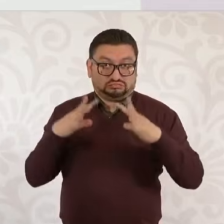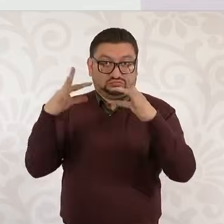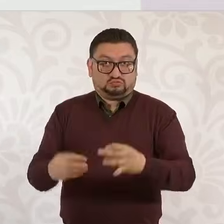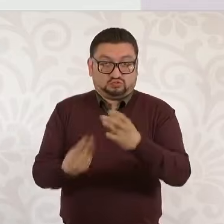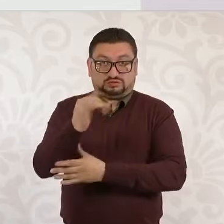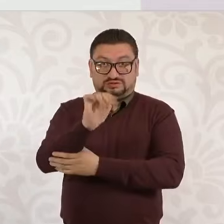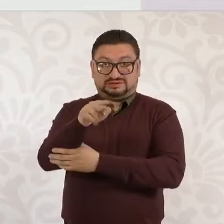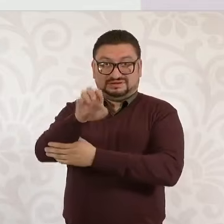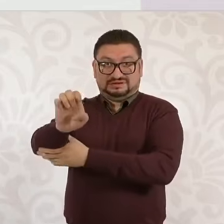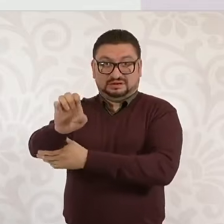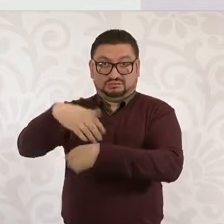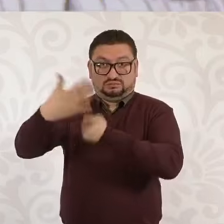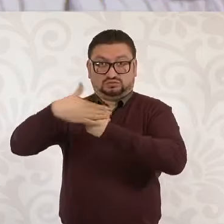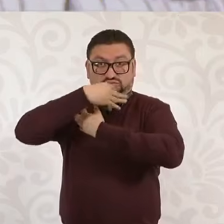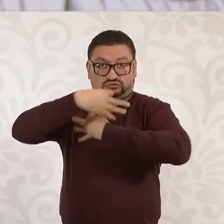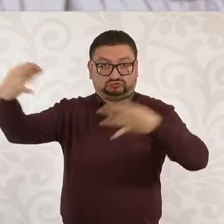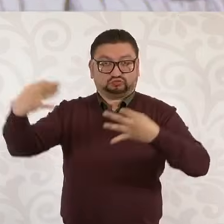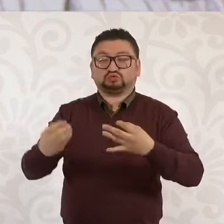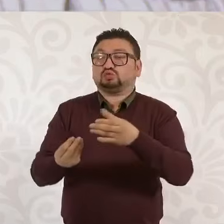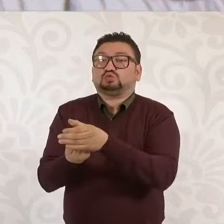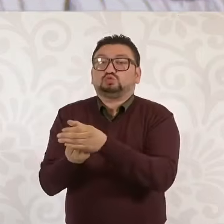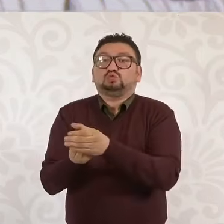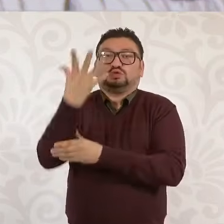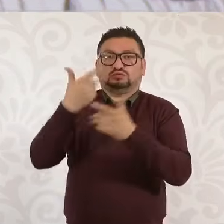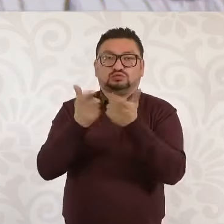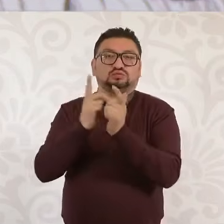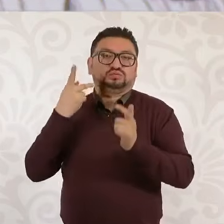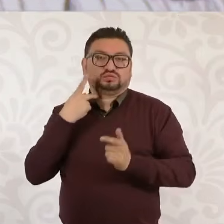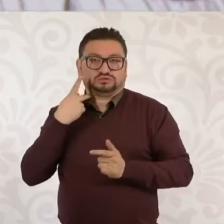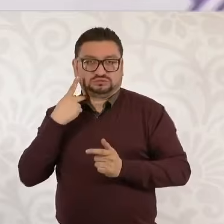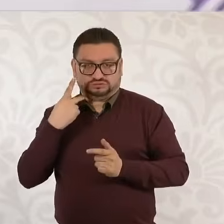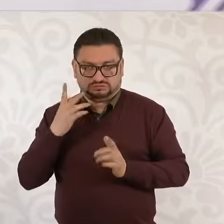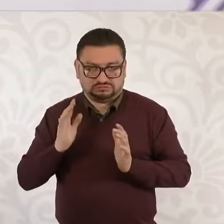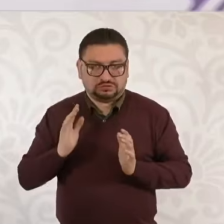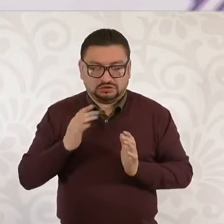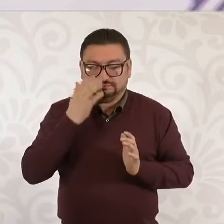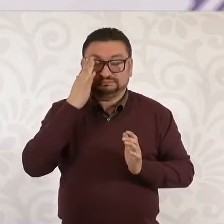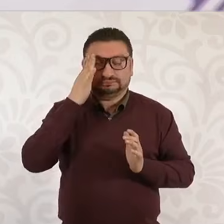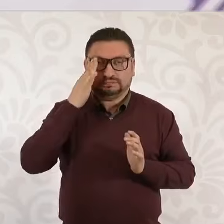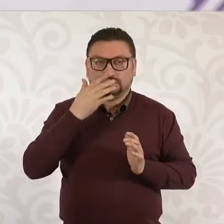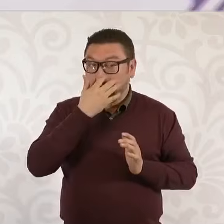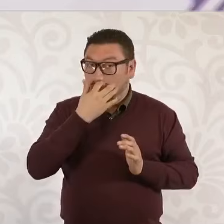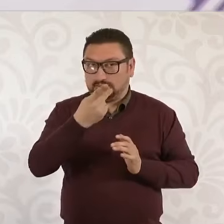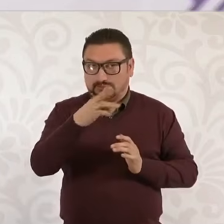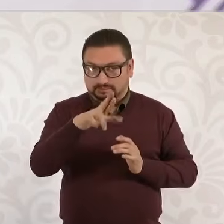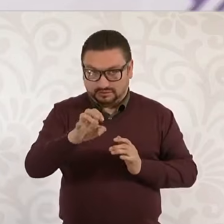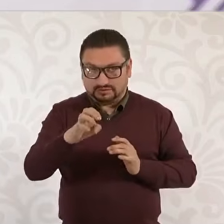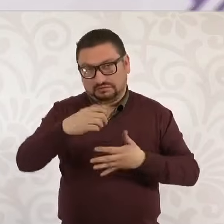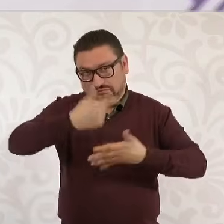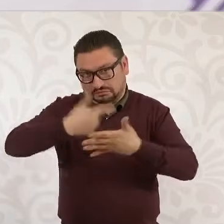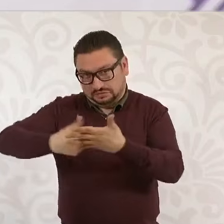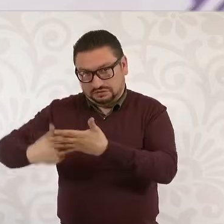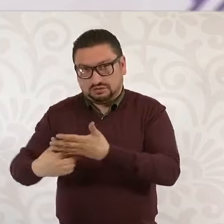el INE va a decir pronto ya cuáles son los partidos políticos que les van a dar el preregistro, digamos, porque